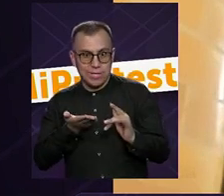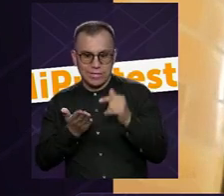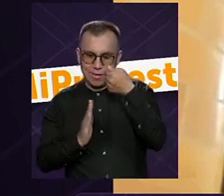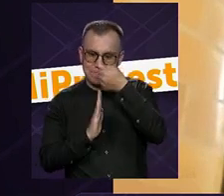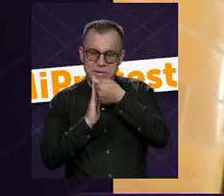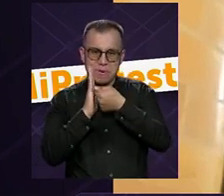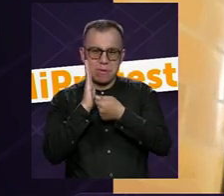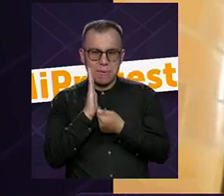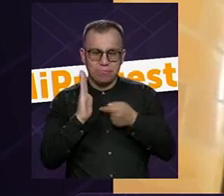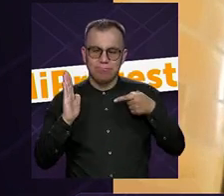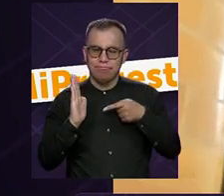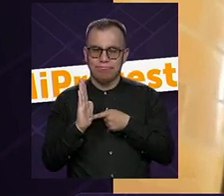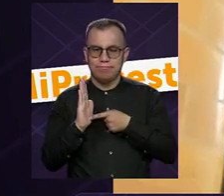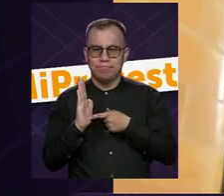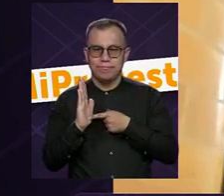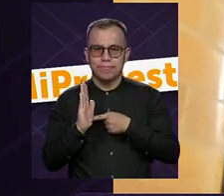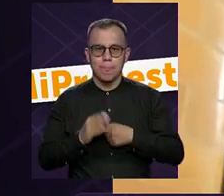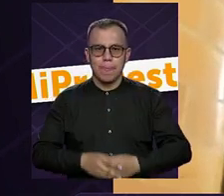y